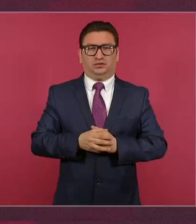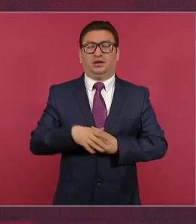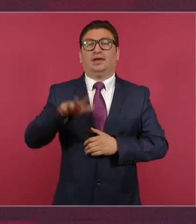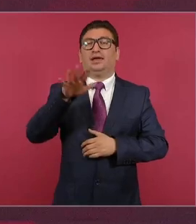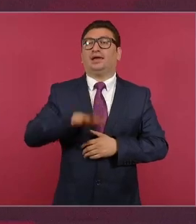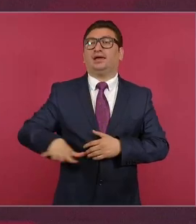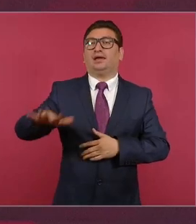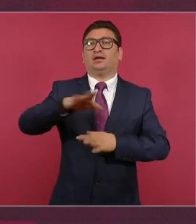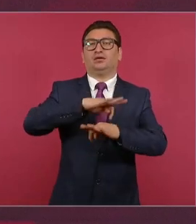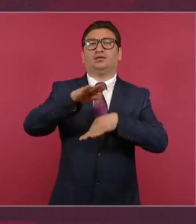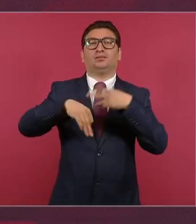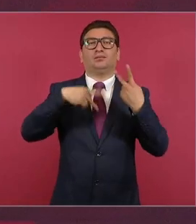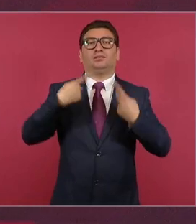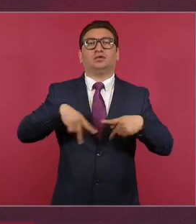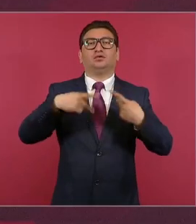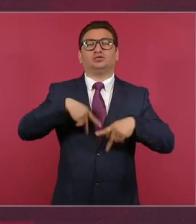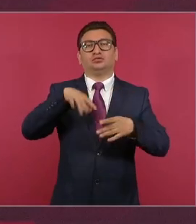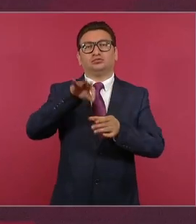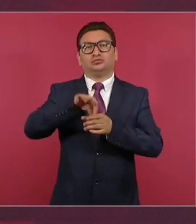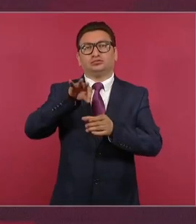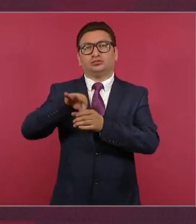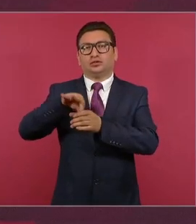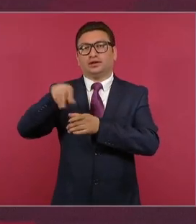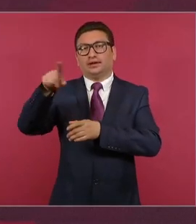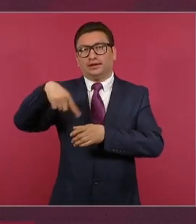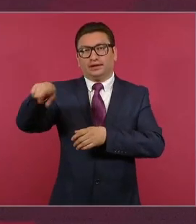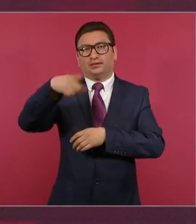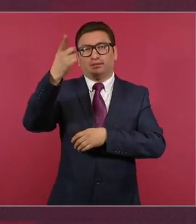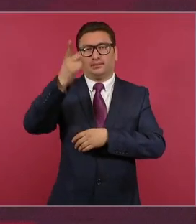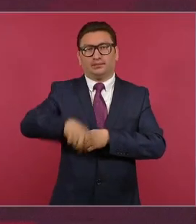pueblo el que manda.